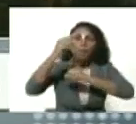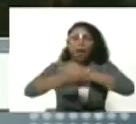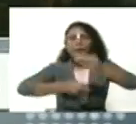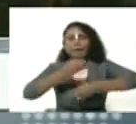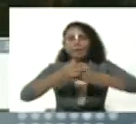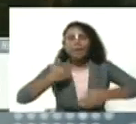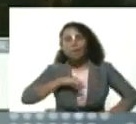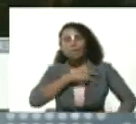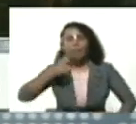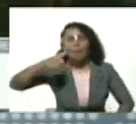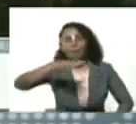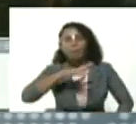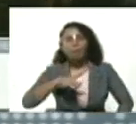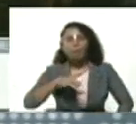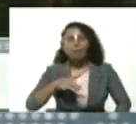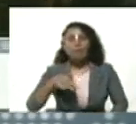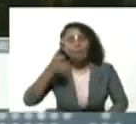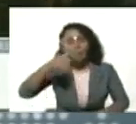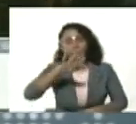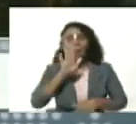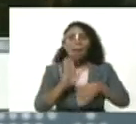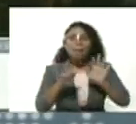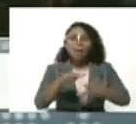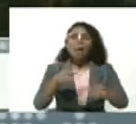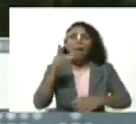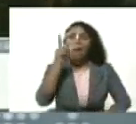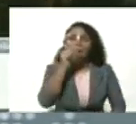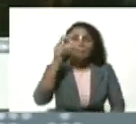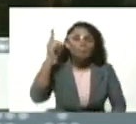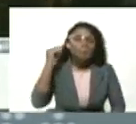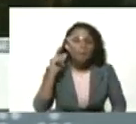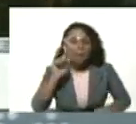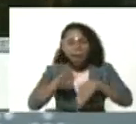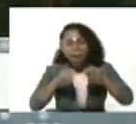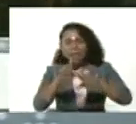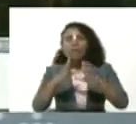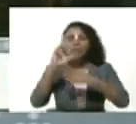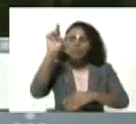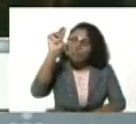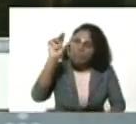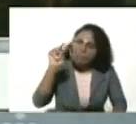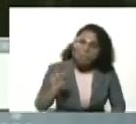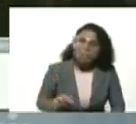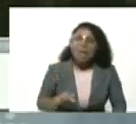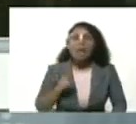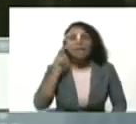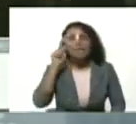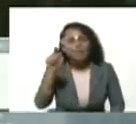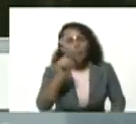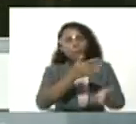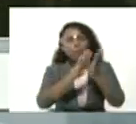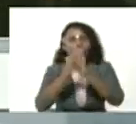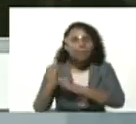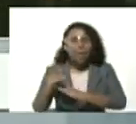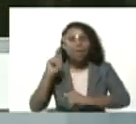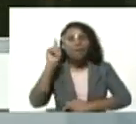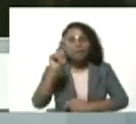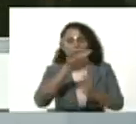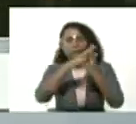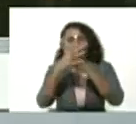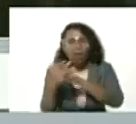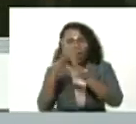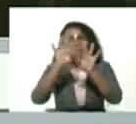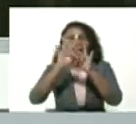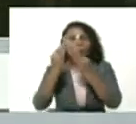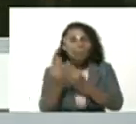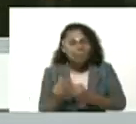nuestro pueblo, el pueblo de a pie, el hombre y la mujer de a pie. Todos los días, en su comunidad, en su barrio, en su